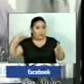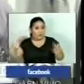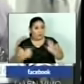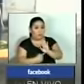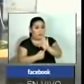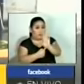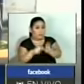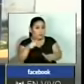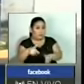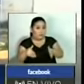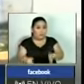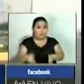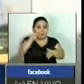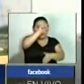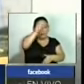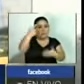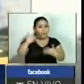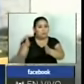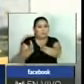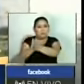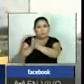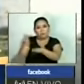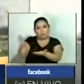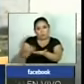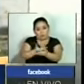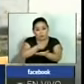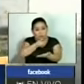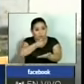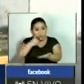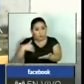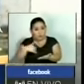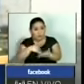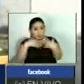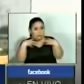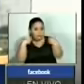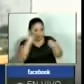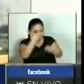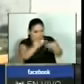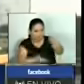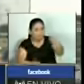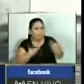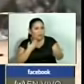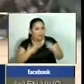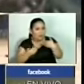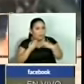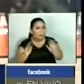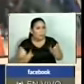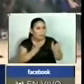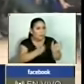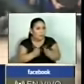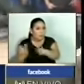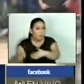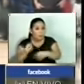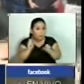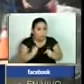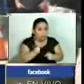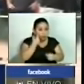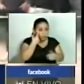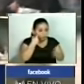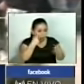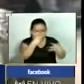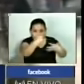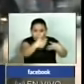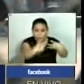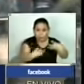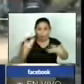el país señaló que ya solicitó un informe al ministro de Salud para que detalle las acciones adoptadas para cumplir las medidas cautelares